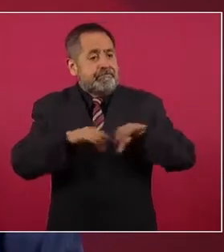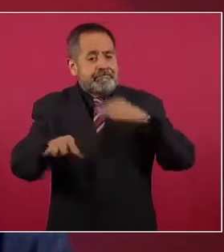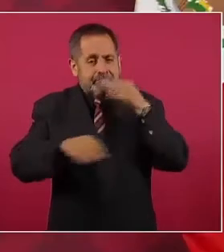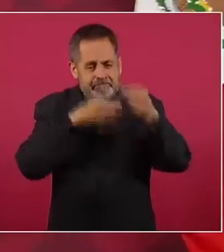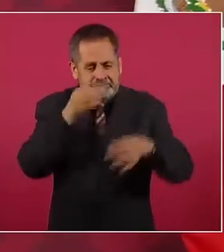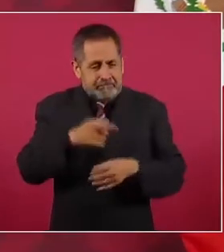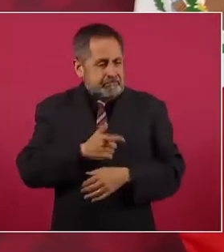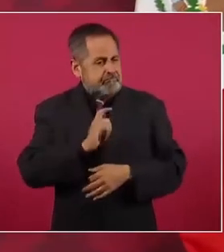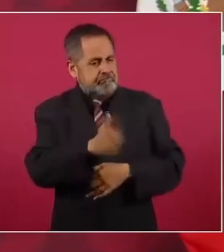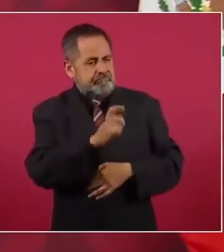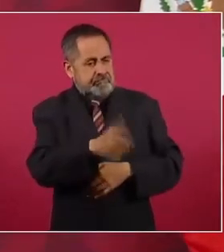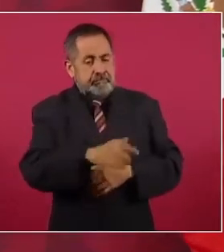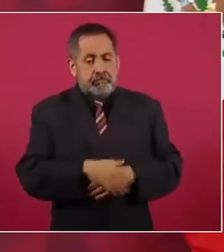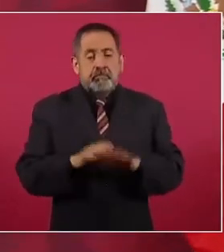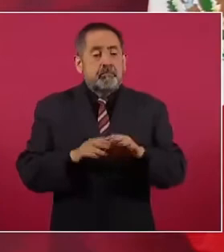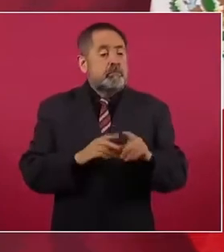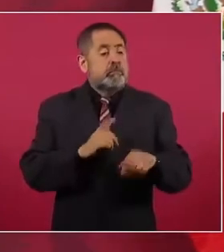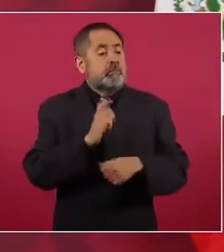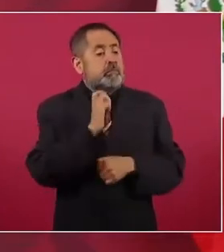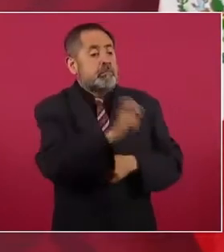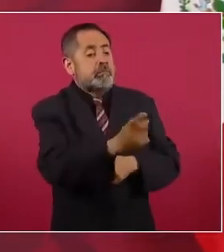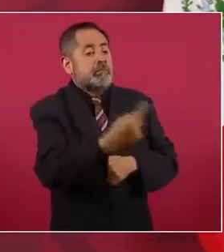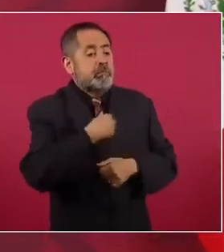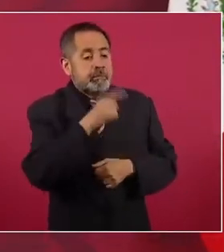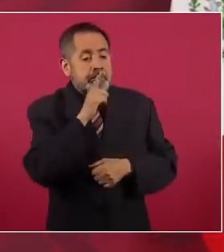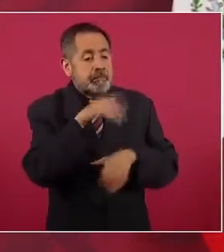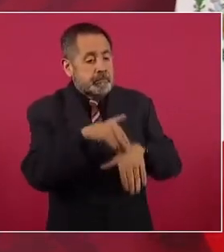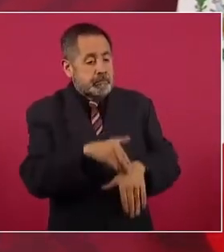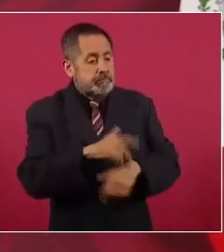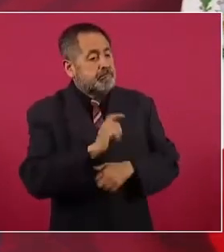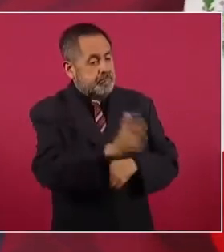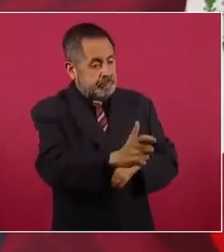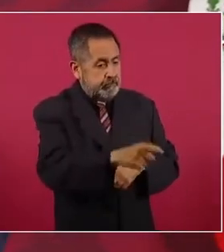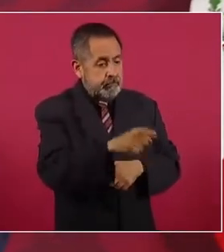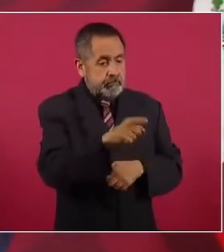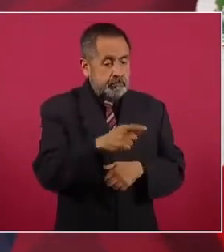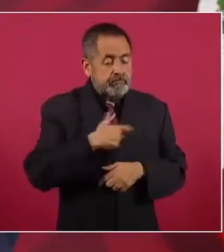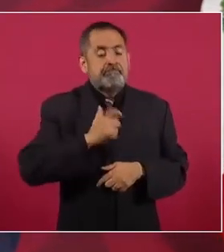y compran lealtades y compran conciencia